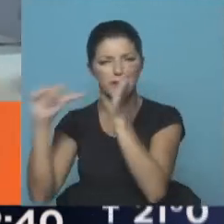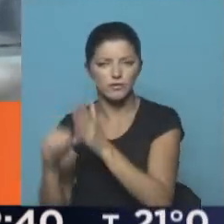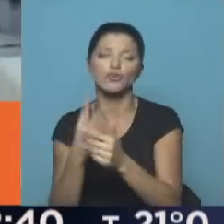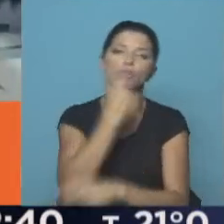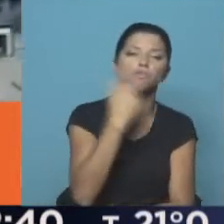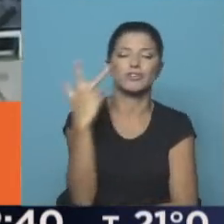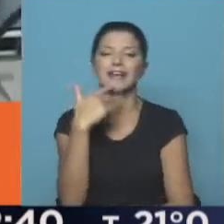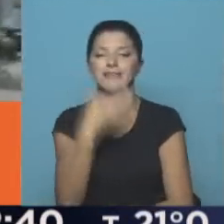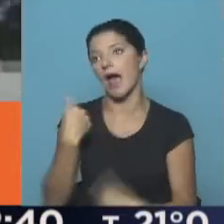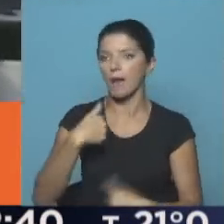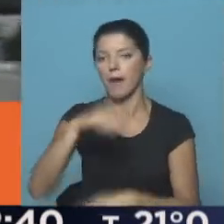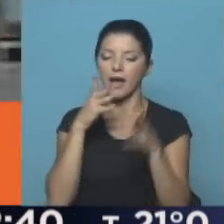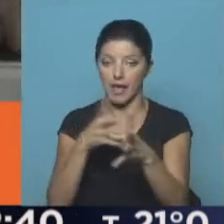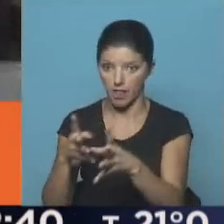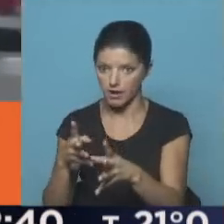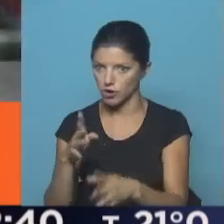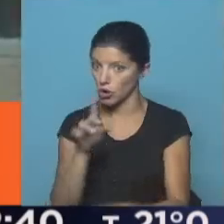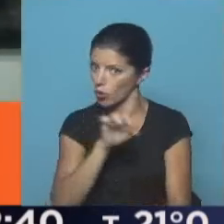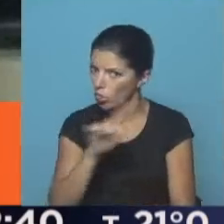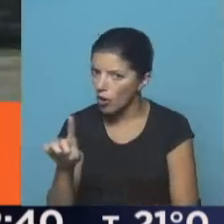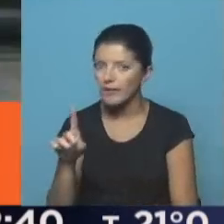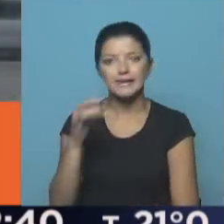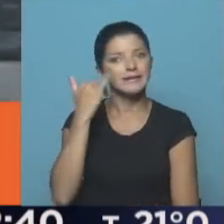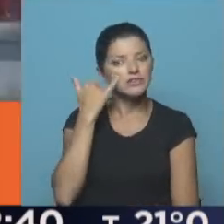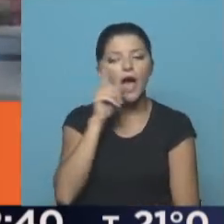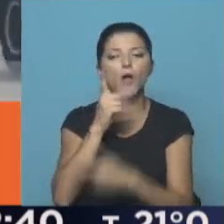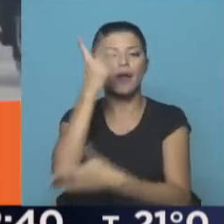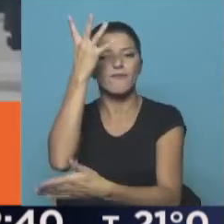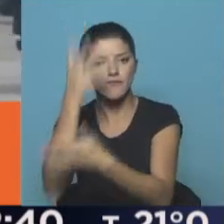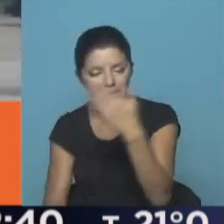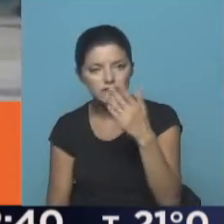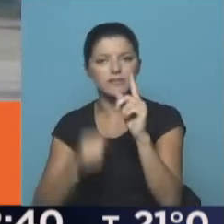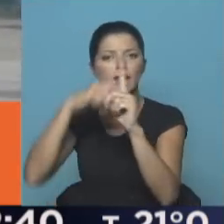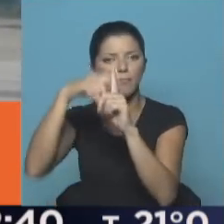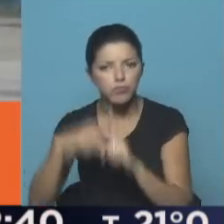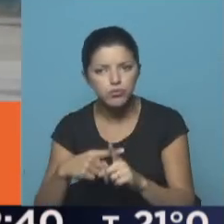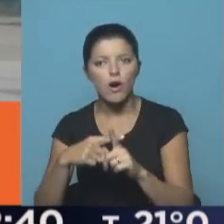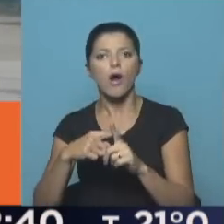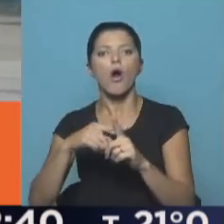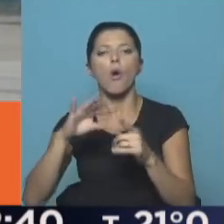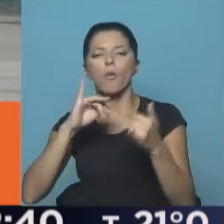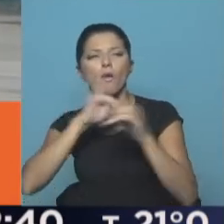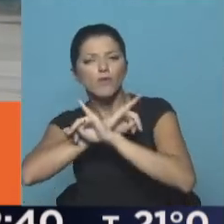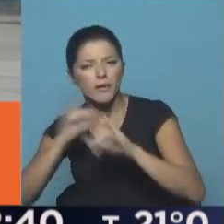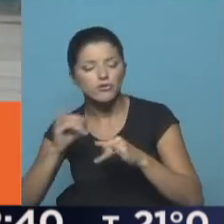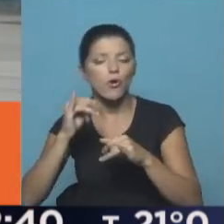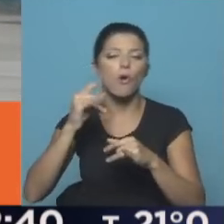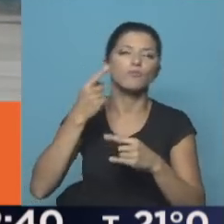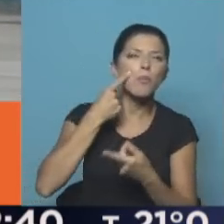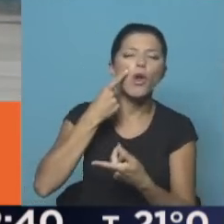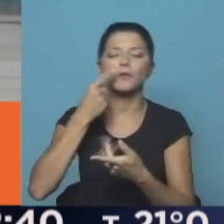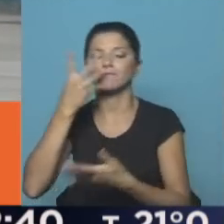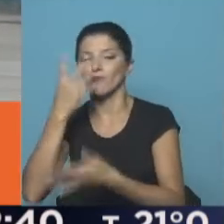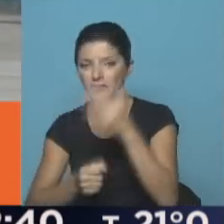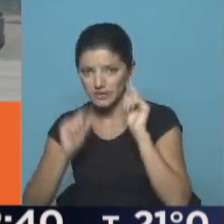dicen, bueno, vamos a ir a la guerra. Muchas veces son resultados de errores de cálculo, asimetrías en el manejo de la información,